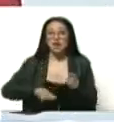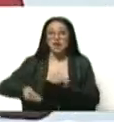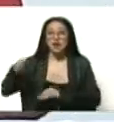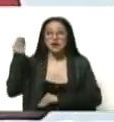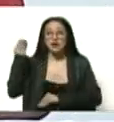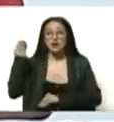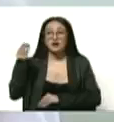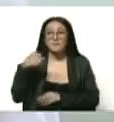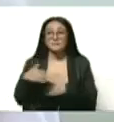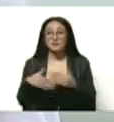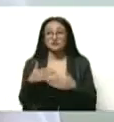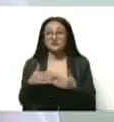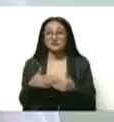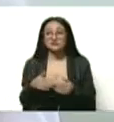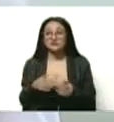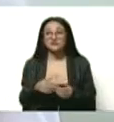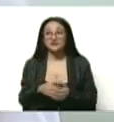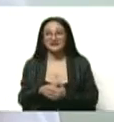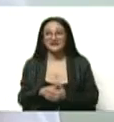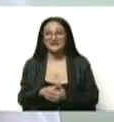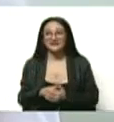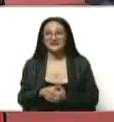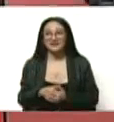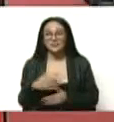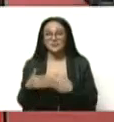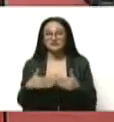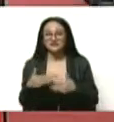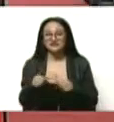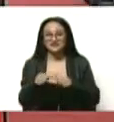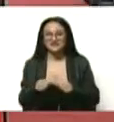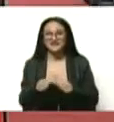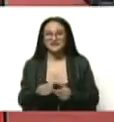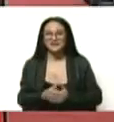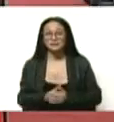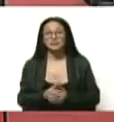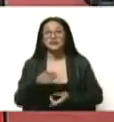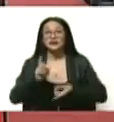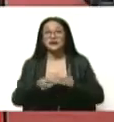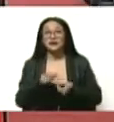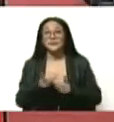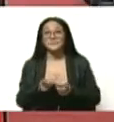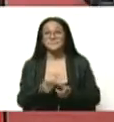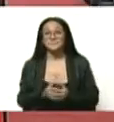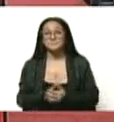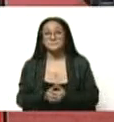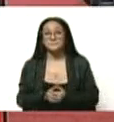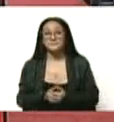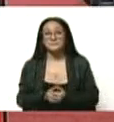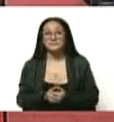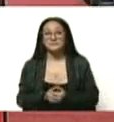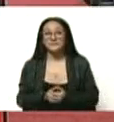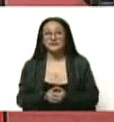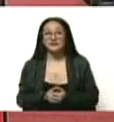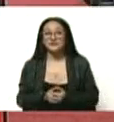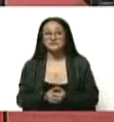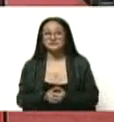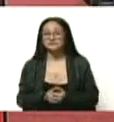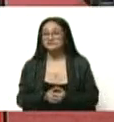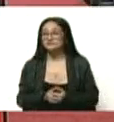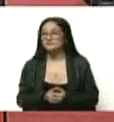proceso sigue. El proceso sigue. Algunos, mira, esto lo digo yo de manera jocosa, pero